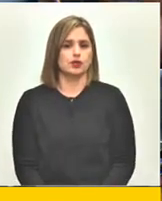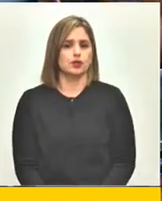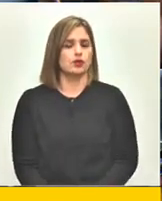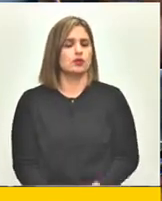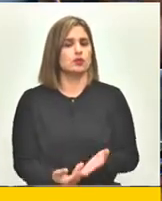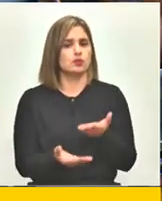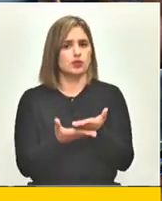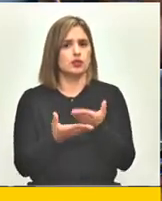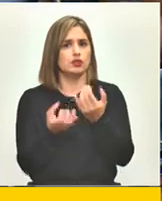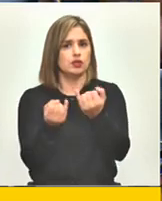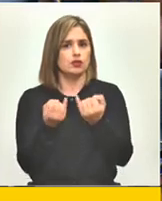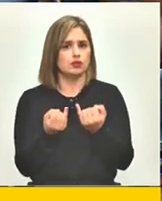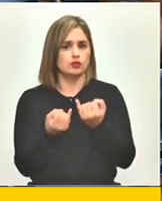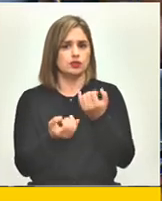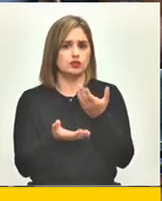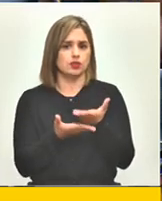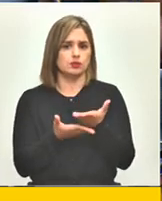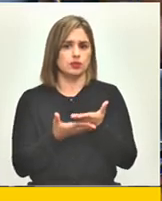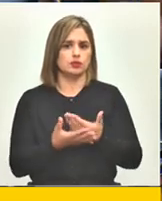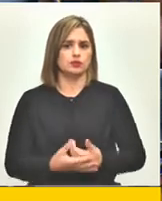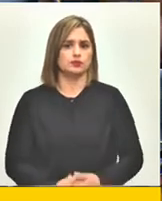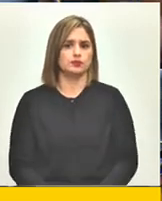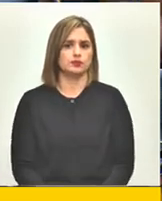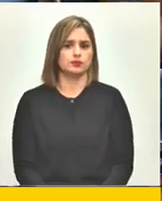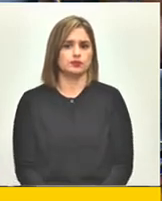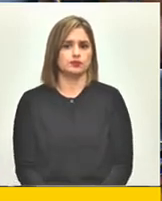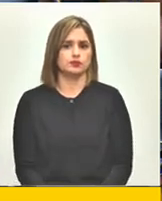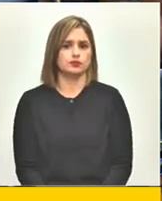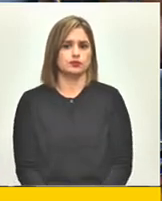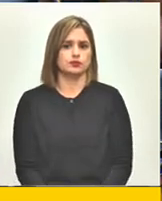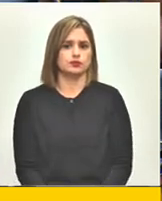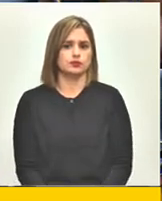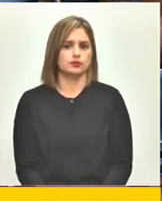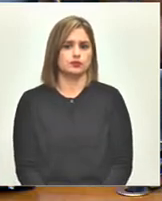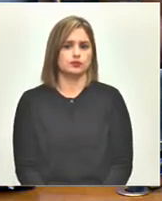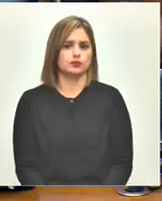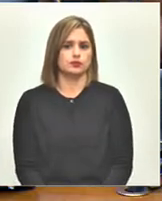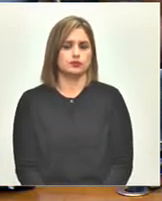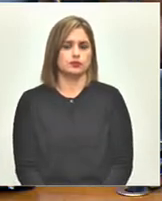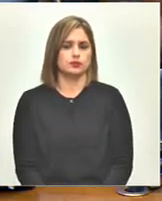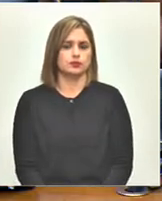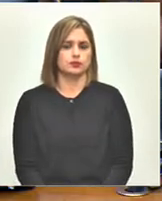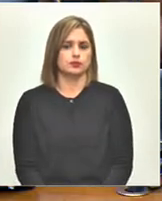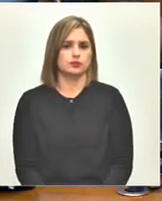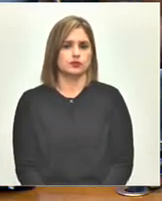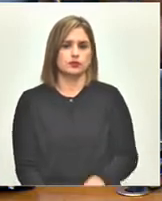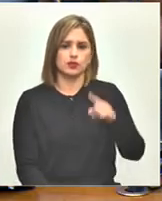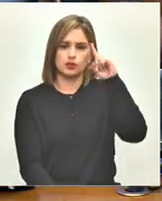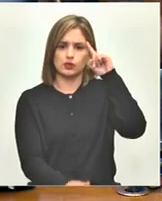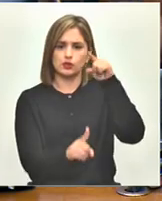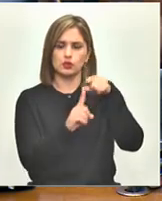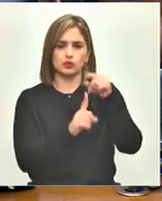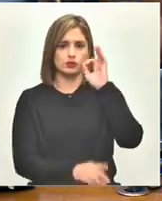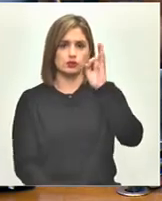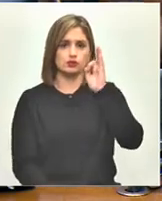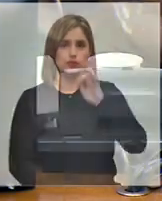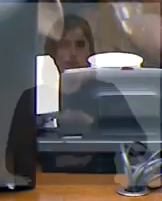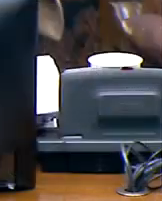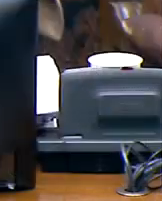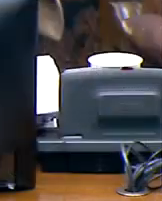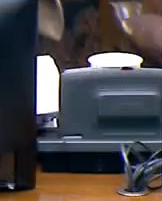que ha pedido su señoría habiendo dado término a la orden del día se levanta la